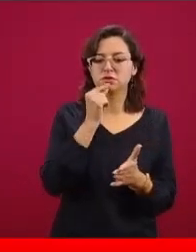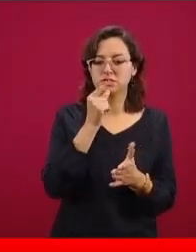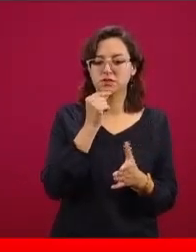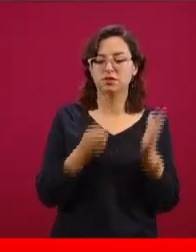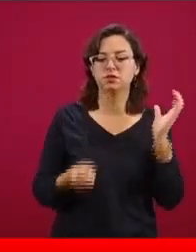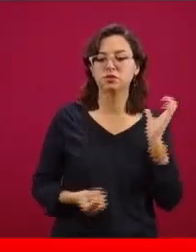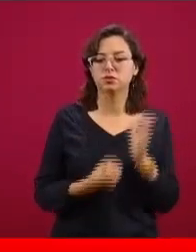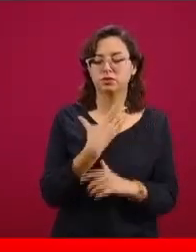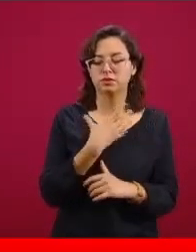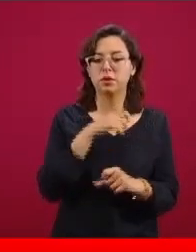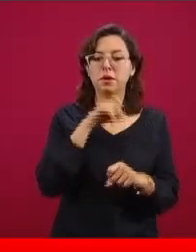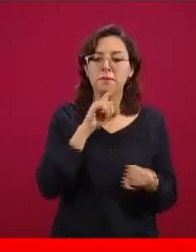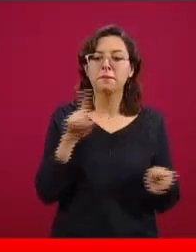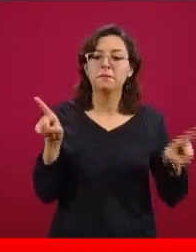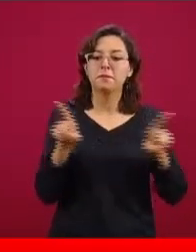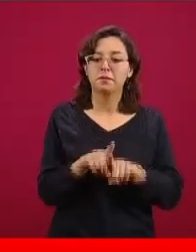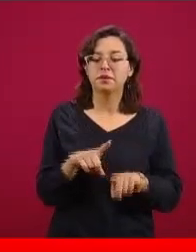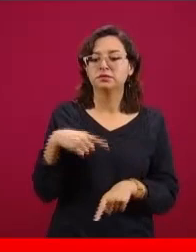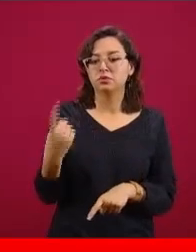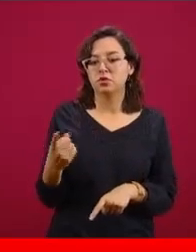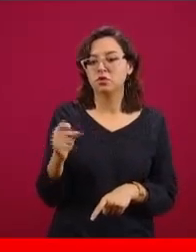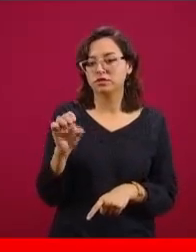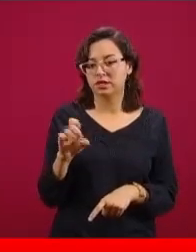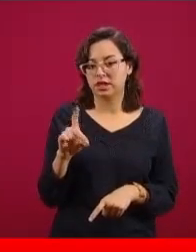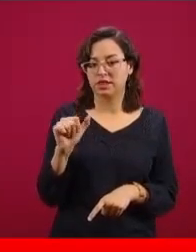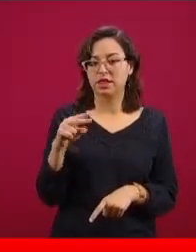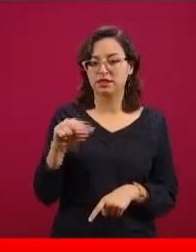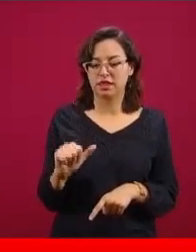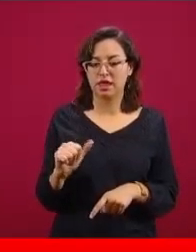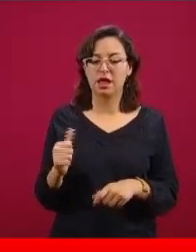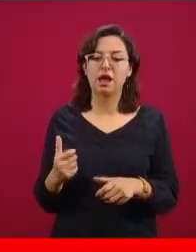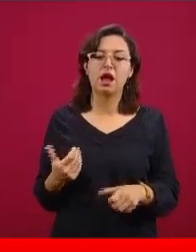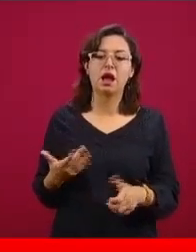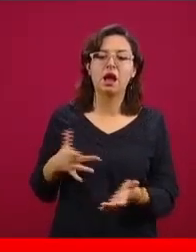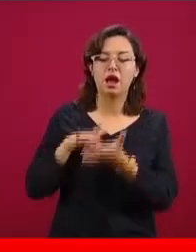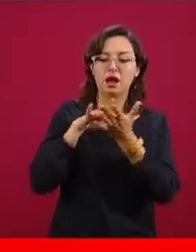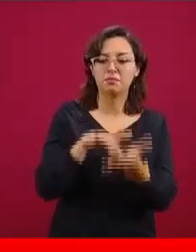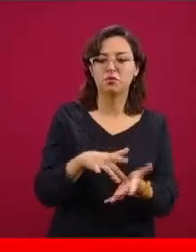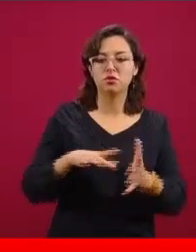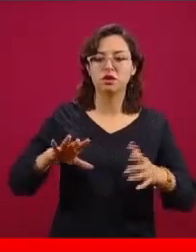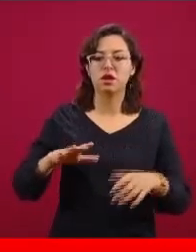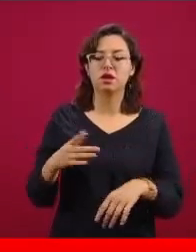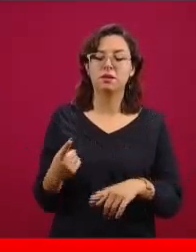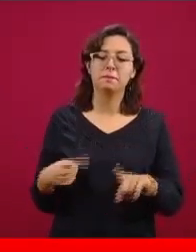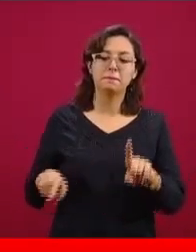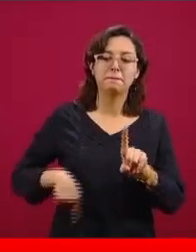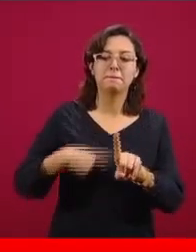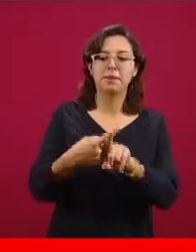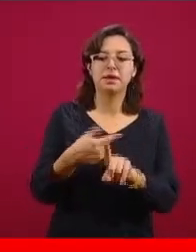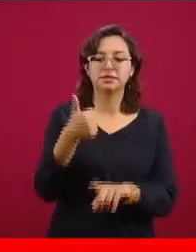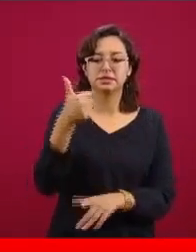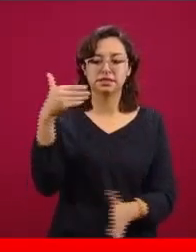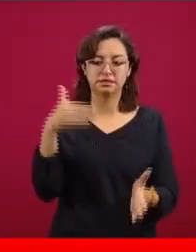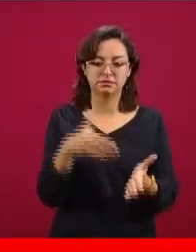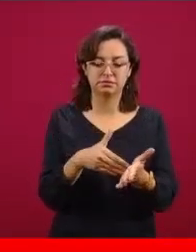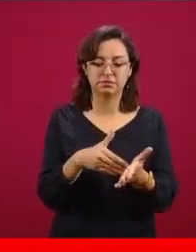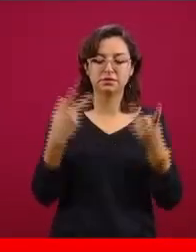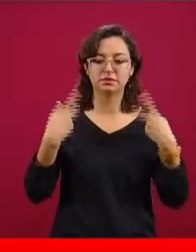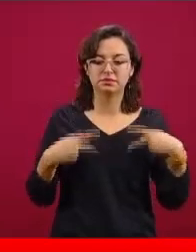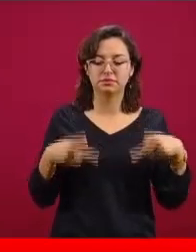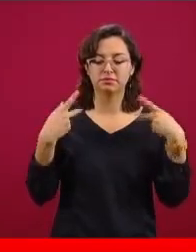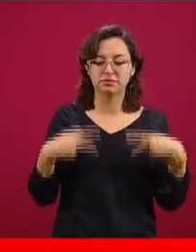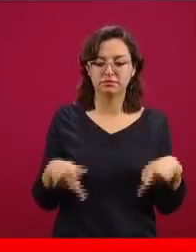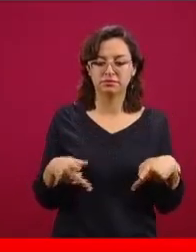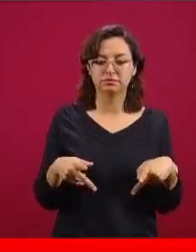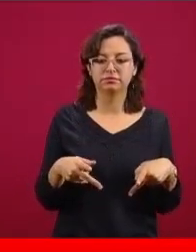el apoyo de la defensa nacional casi seis mil elementos aquí ya se redujo la la